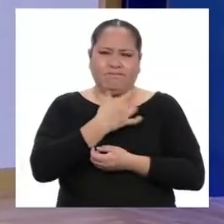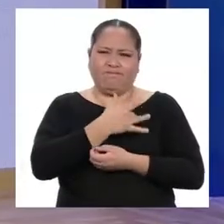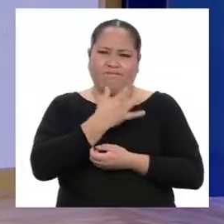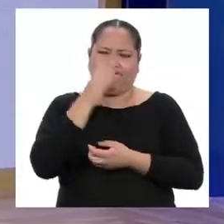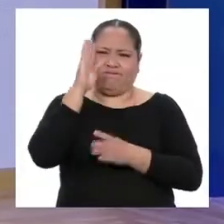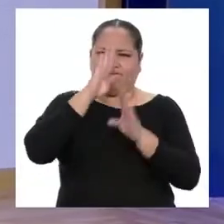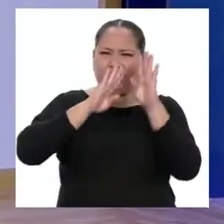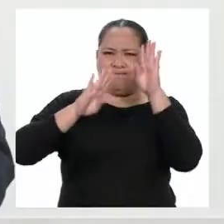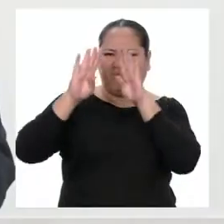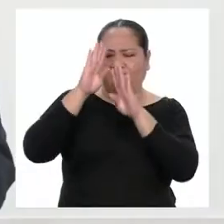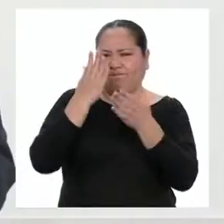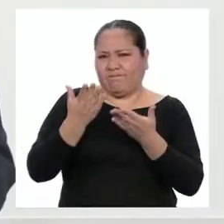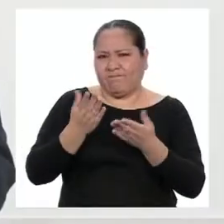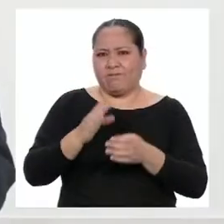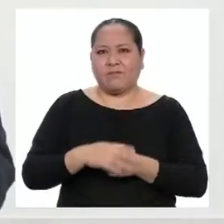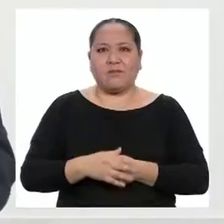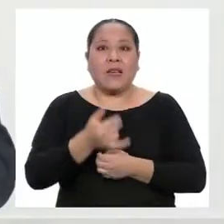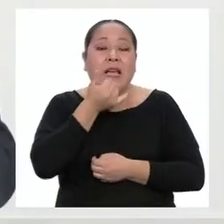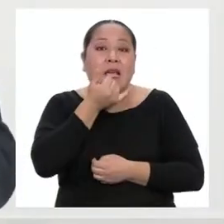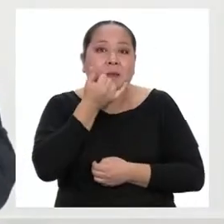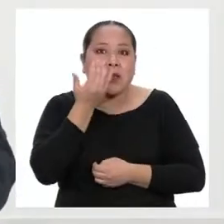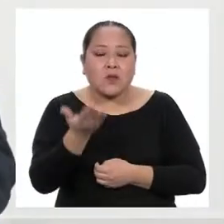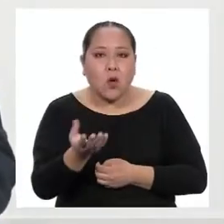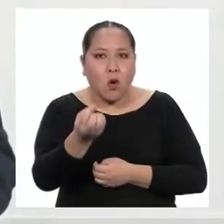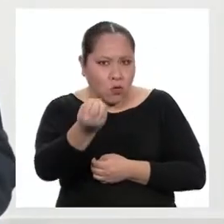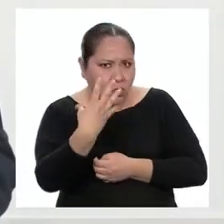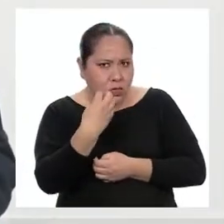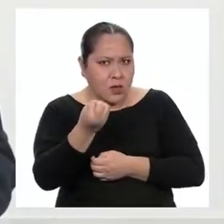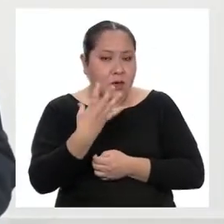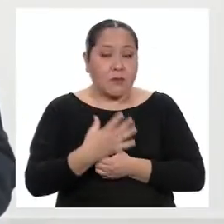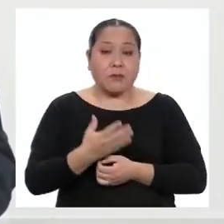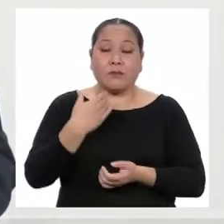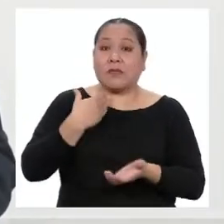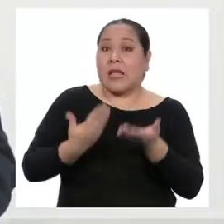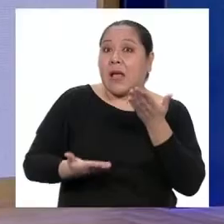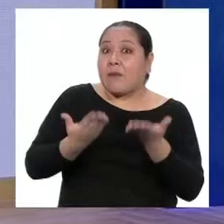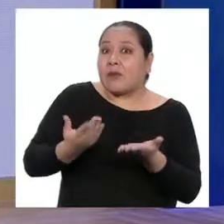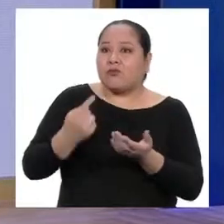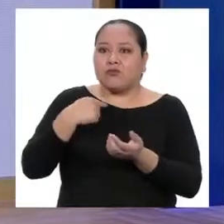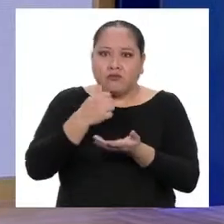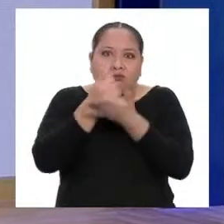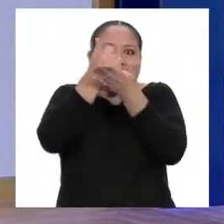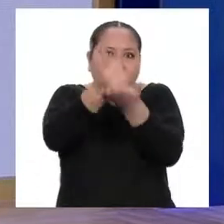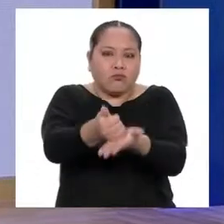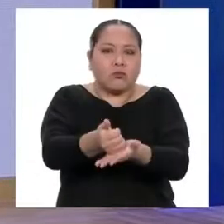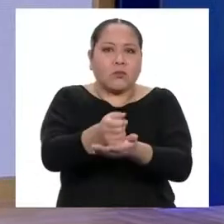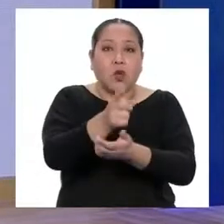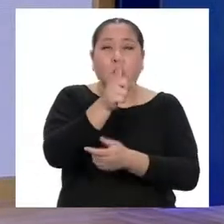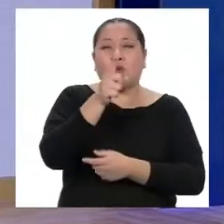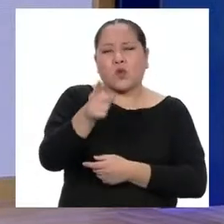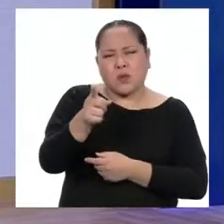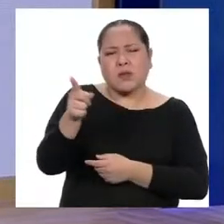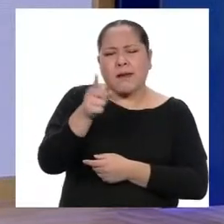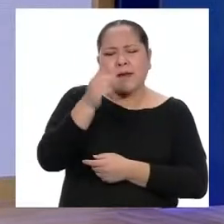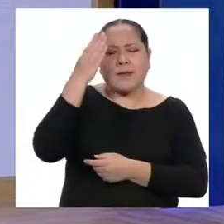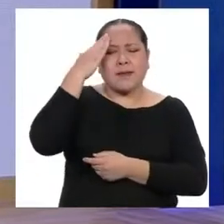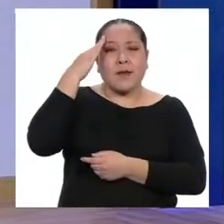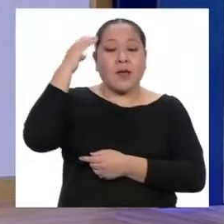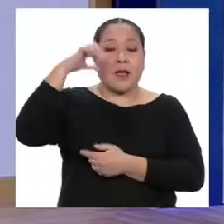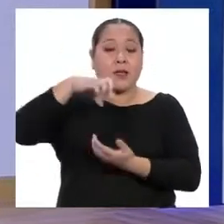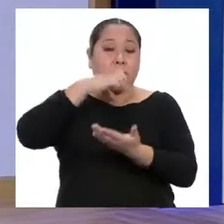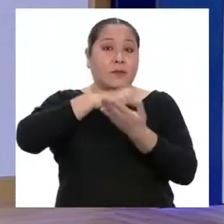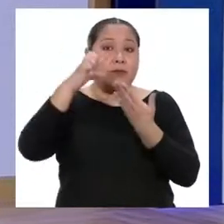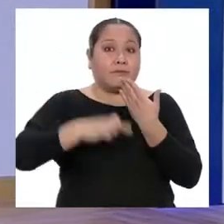preocupado, profesora Janet. ¿Qué ha pasado? Cuéntame. Quizás pueda ayudar en algo. Usted sabe que en el programa hemos